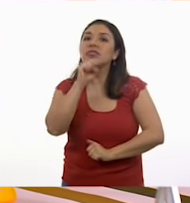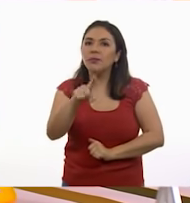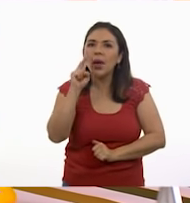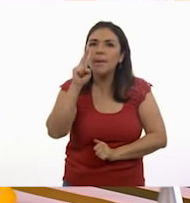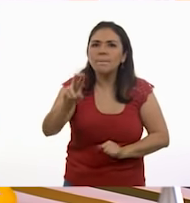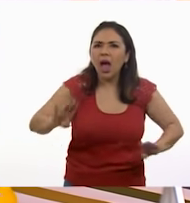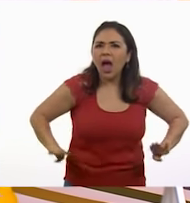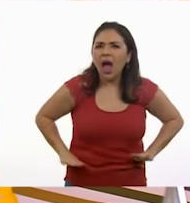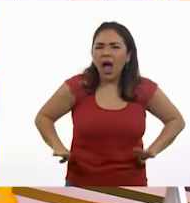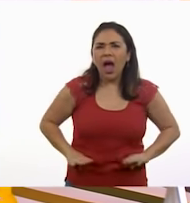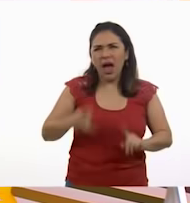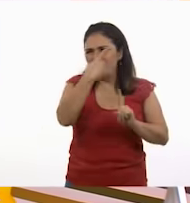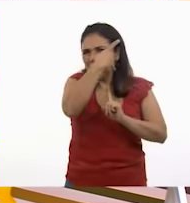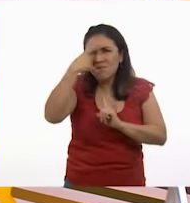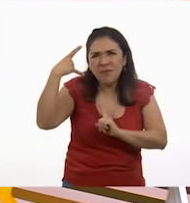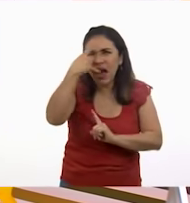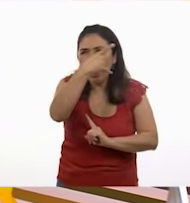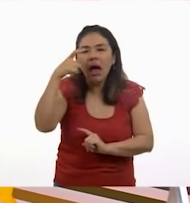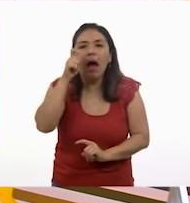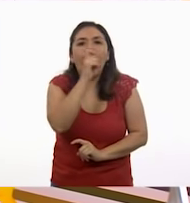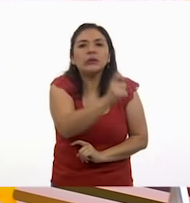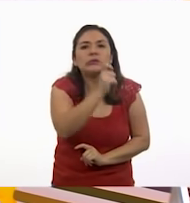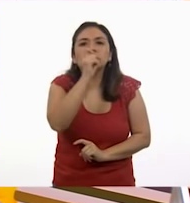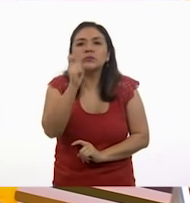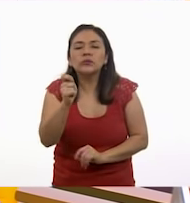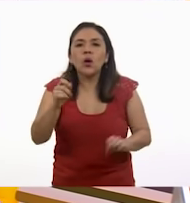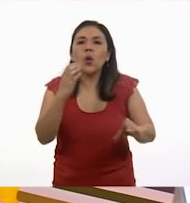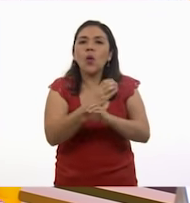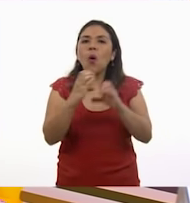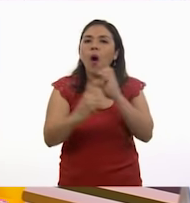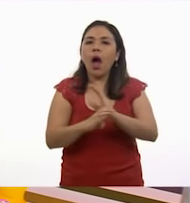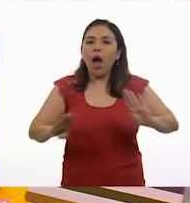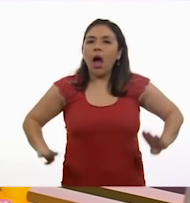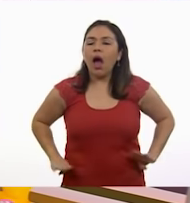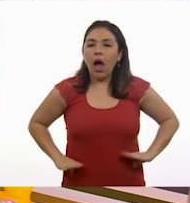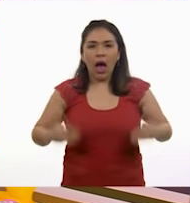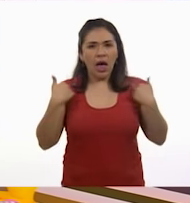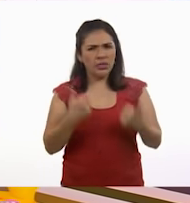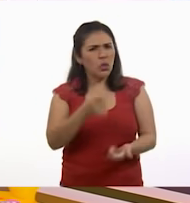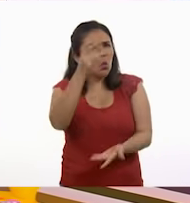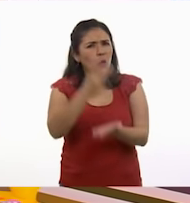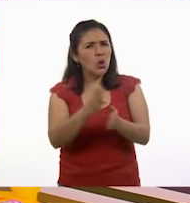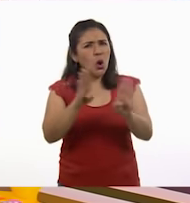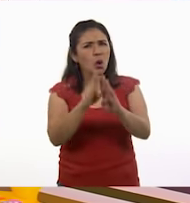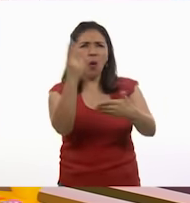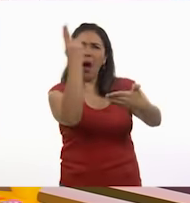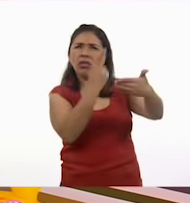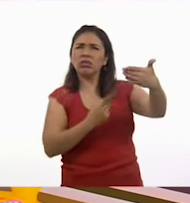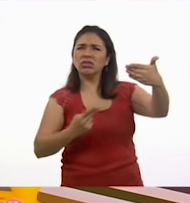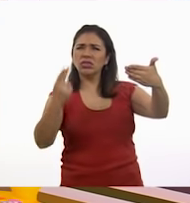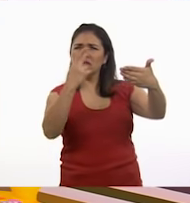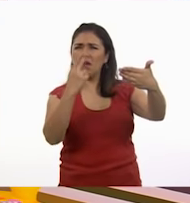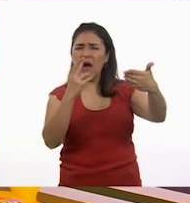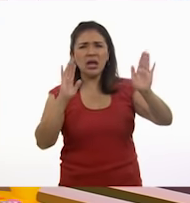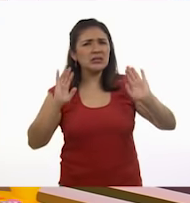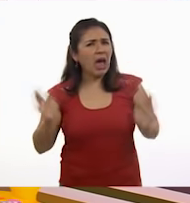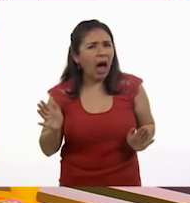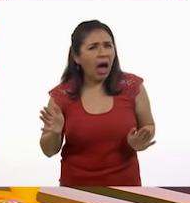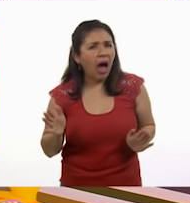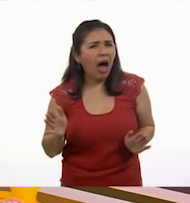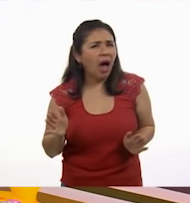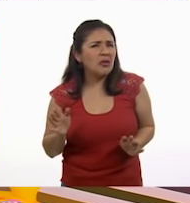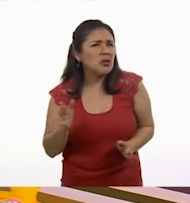los rasgos de cada máscara tienen un significado verdad a ya sabemos que no solamente es una máscara común